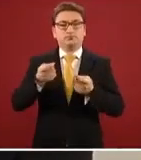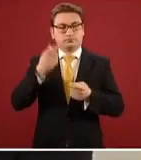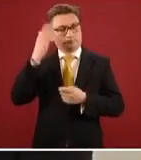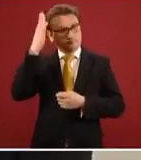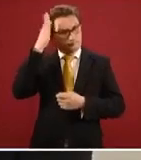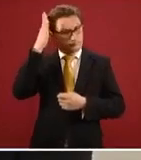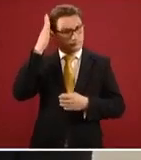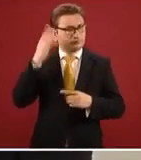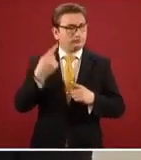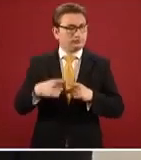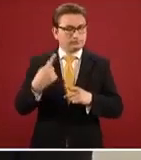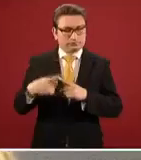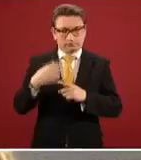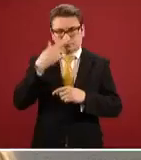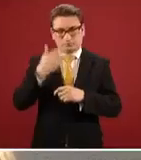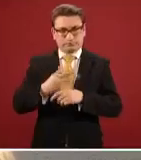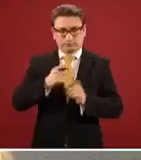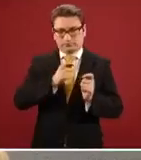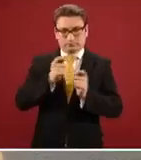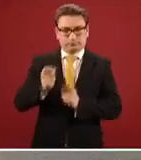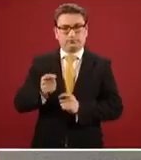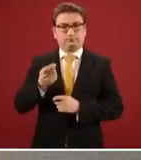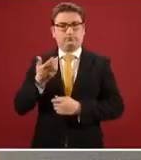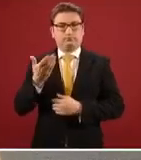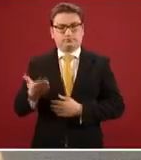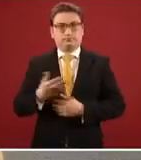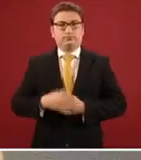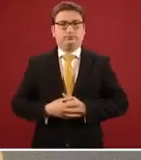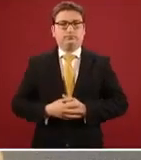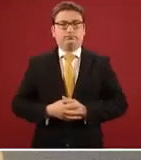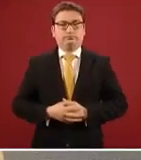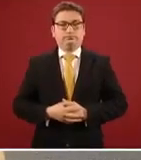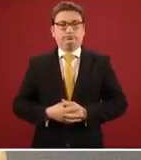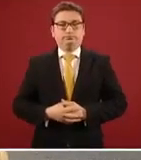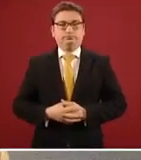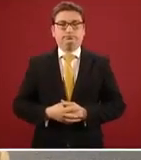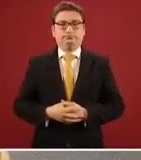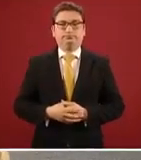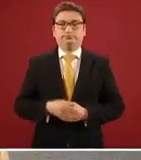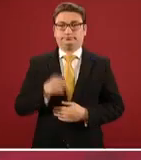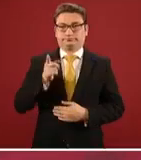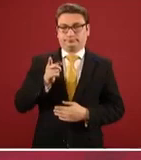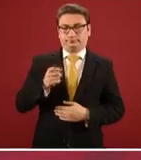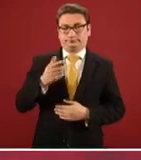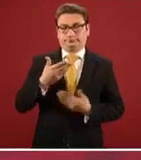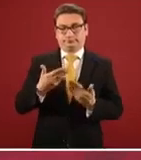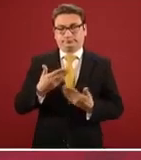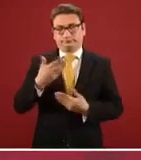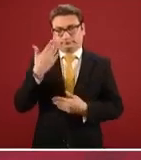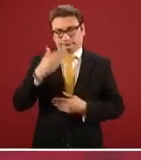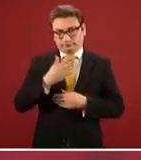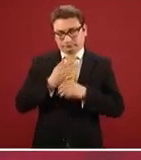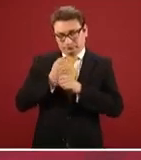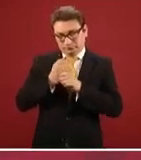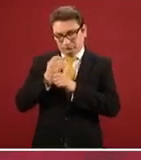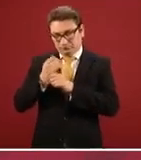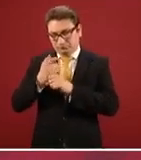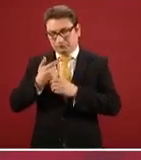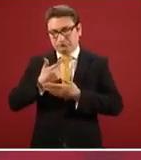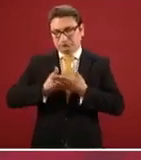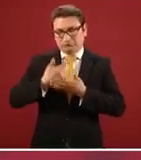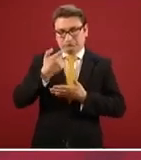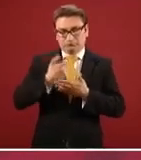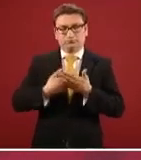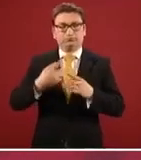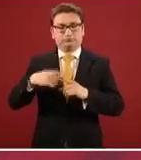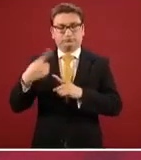utilice, quién maneje, en este caso, esta unidad de inteligencia financiera. Le